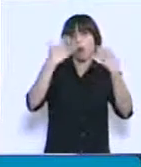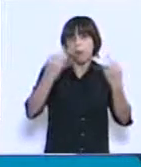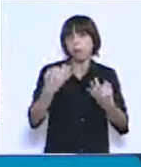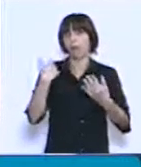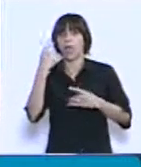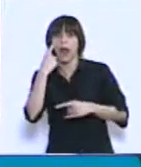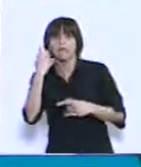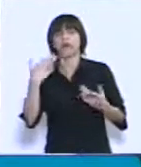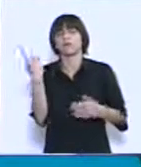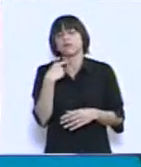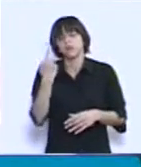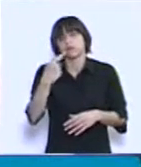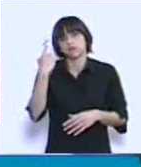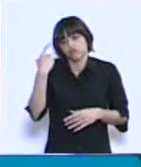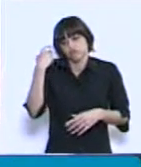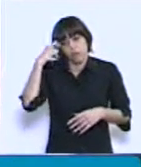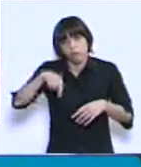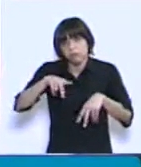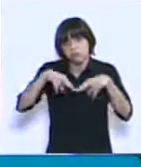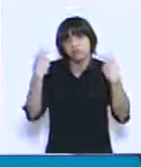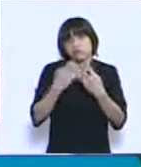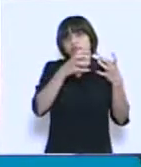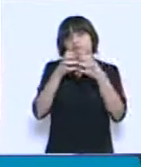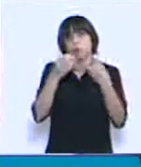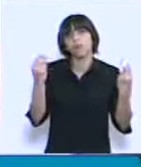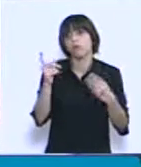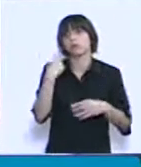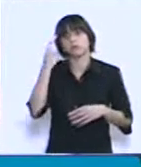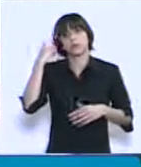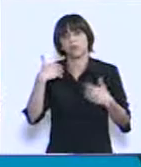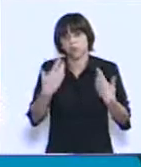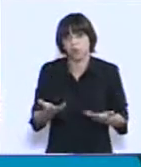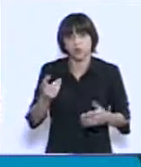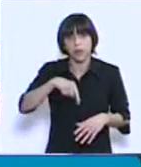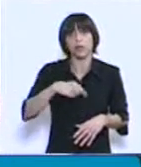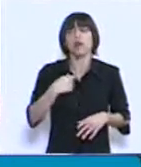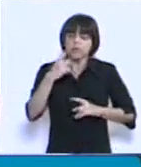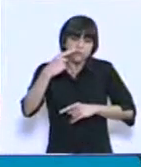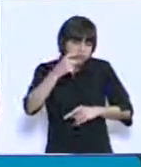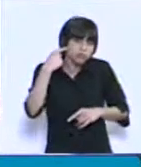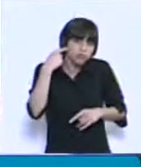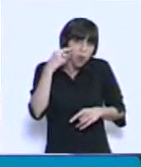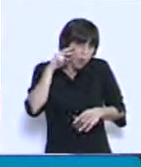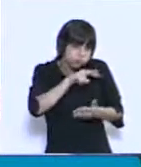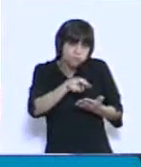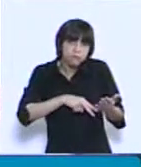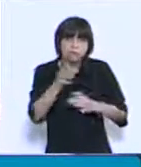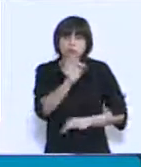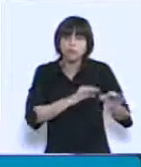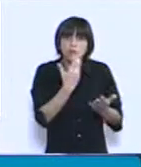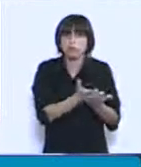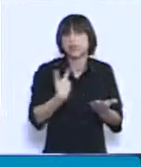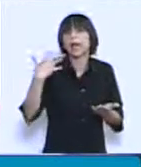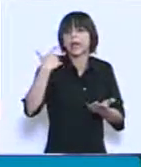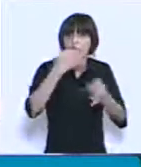muy restrictivo, nos parece que perdemos una oportunidad, pero tanto en general como en particular, este bloque,